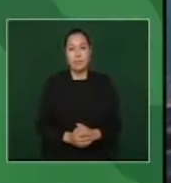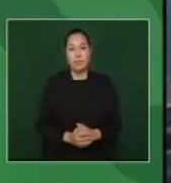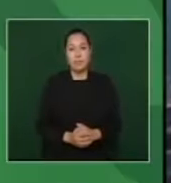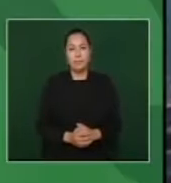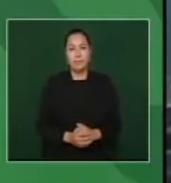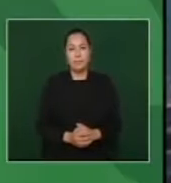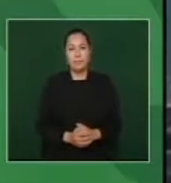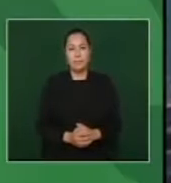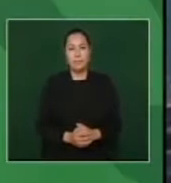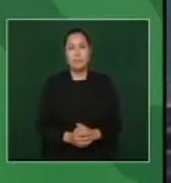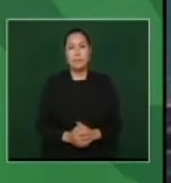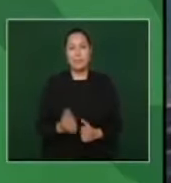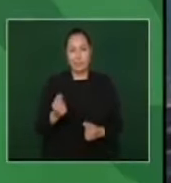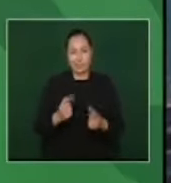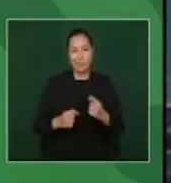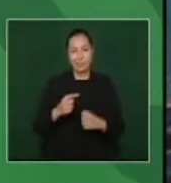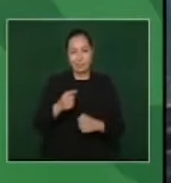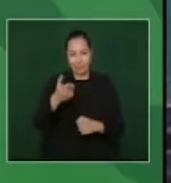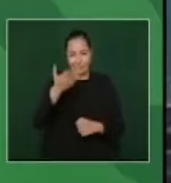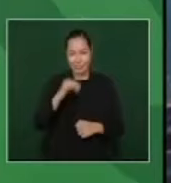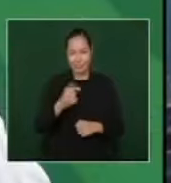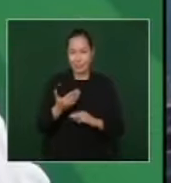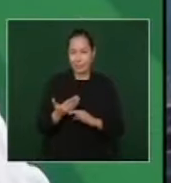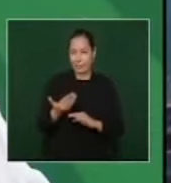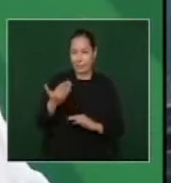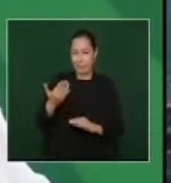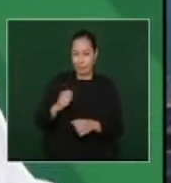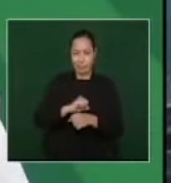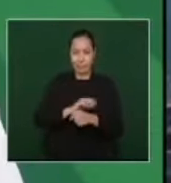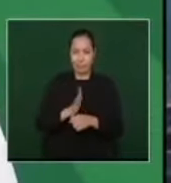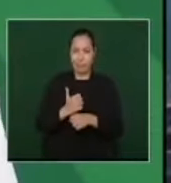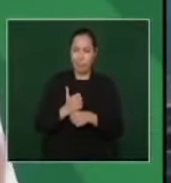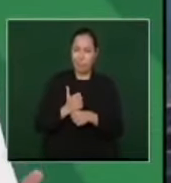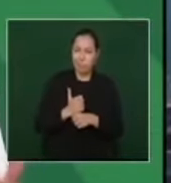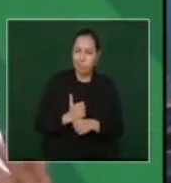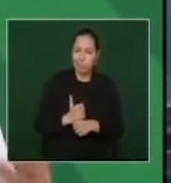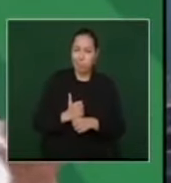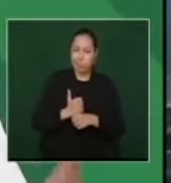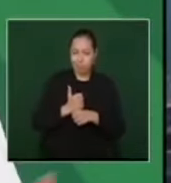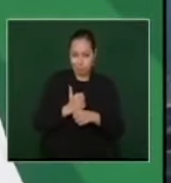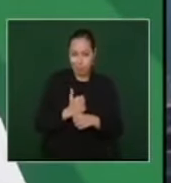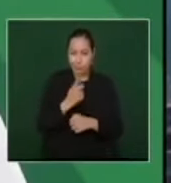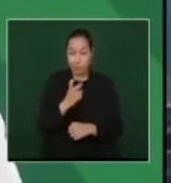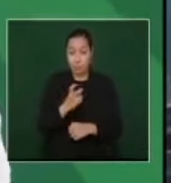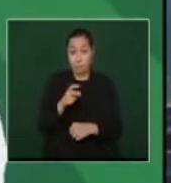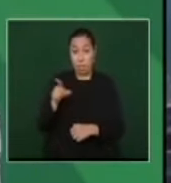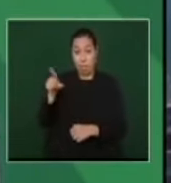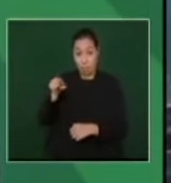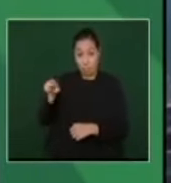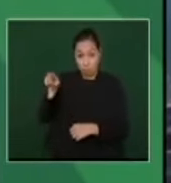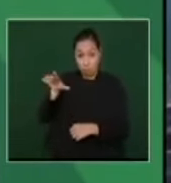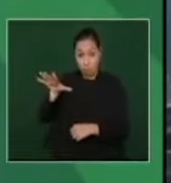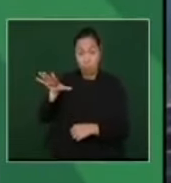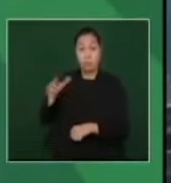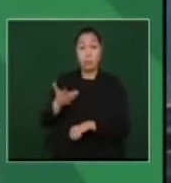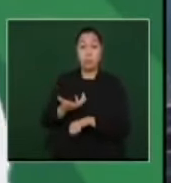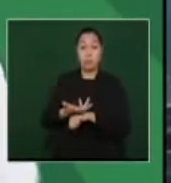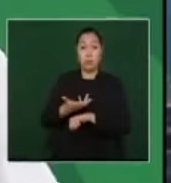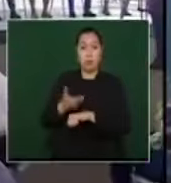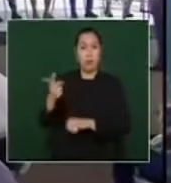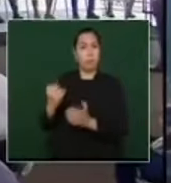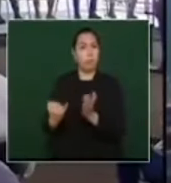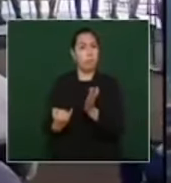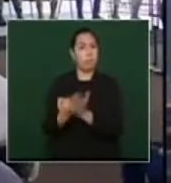hecho no quieren algunos que se haga tampoco eso referencia a la crisis en